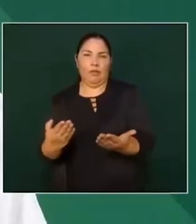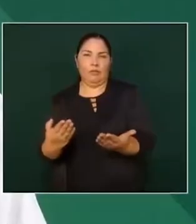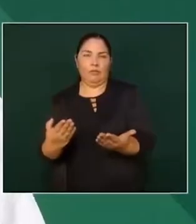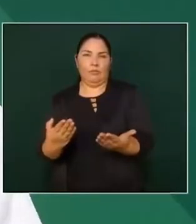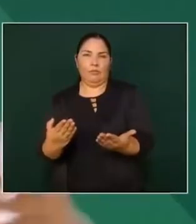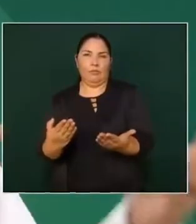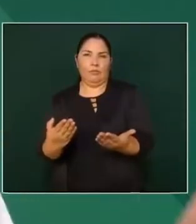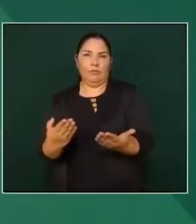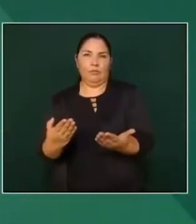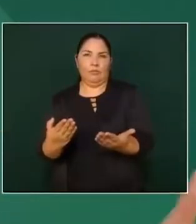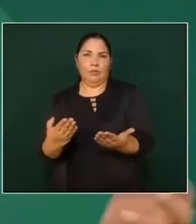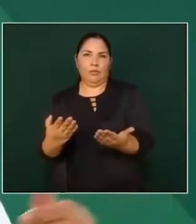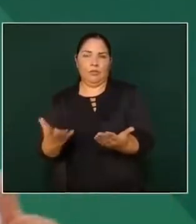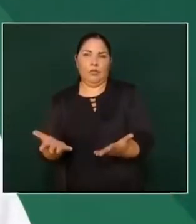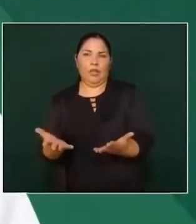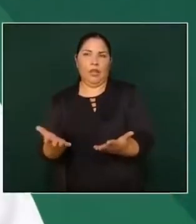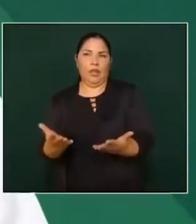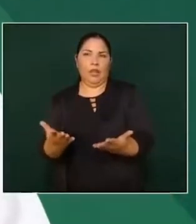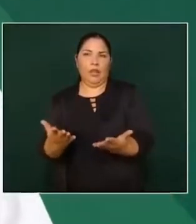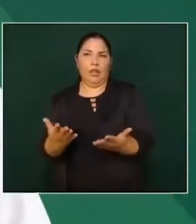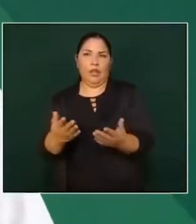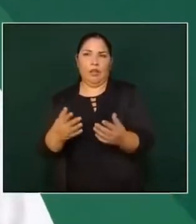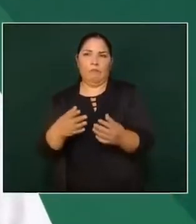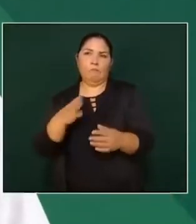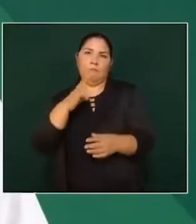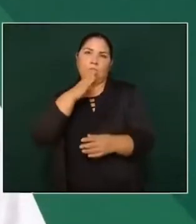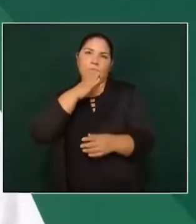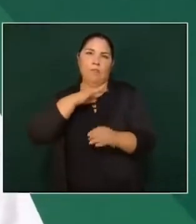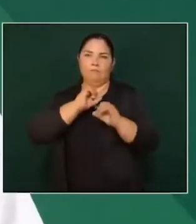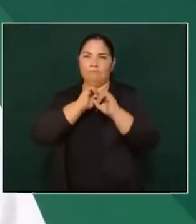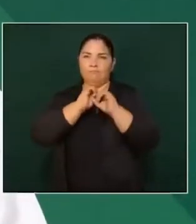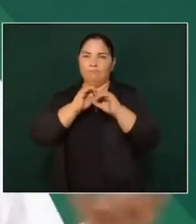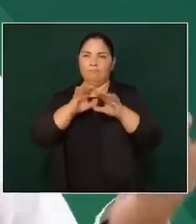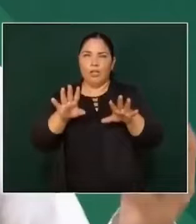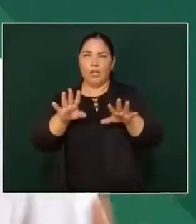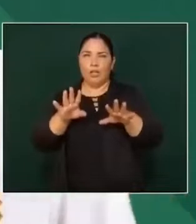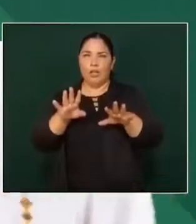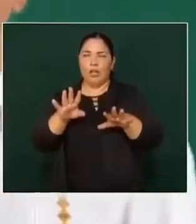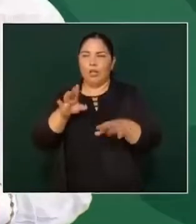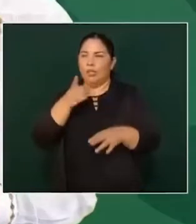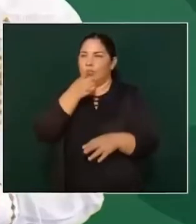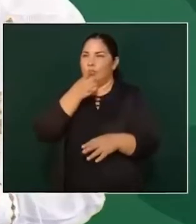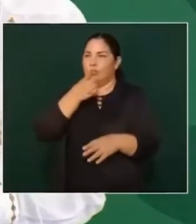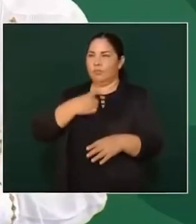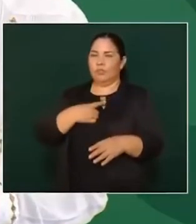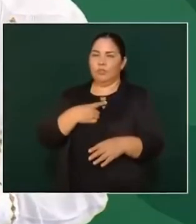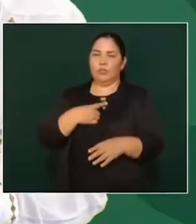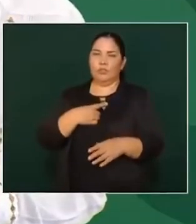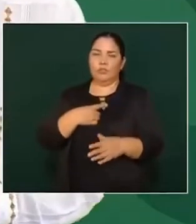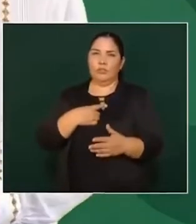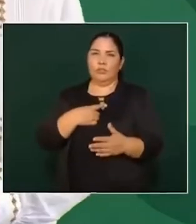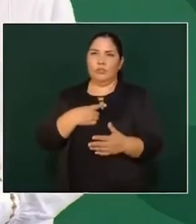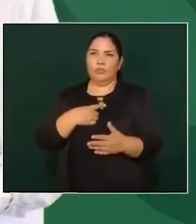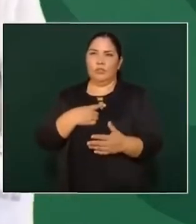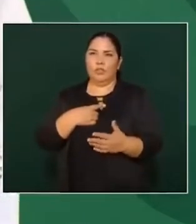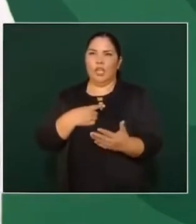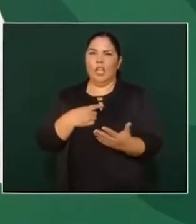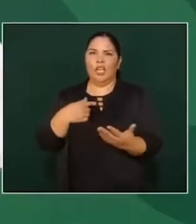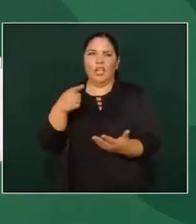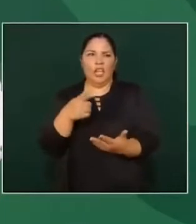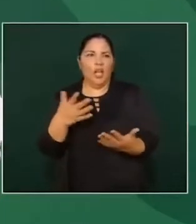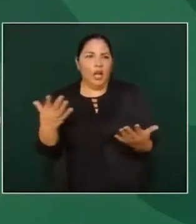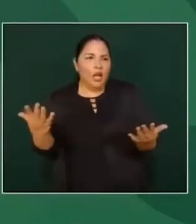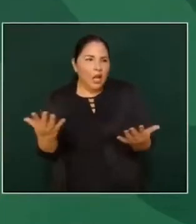o desinformados, nos dicen ¿y qué estás